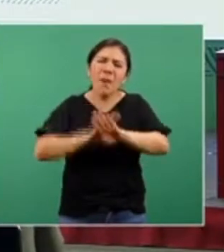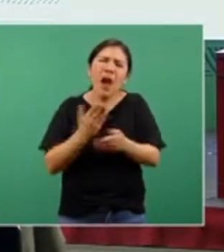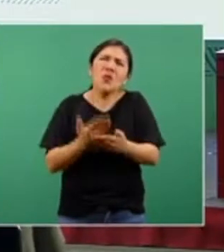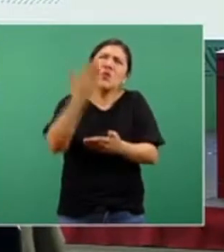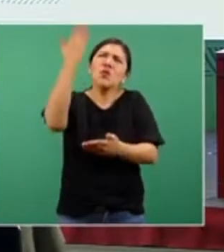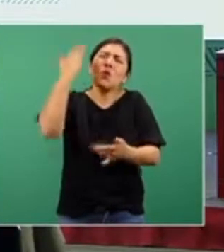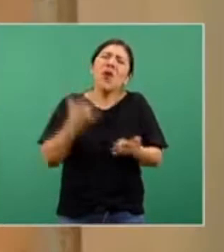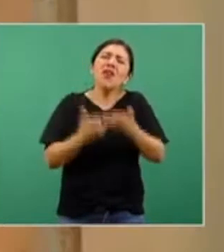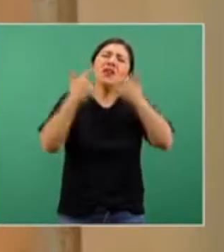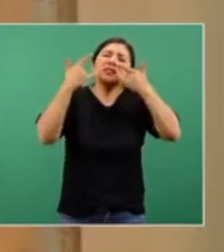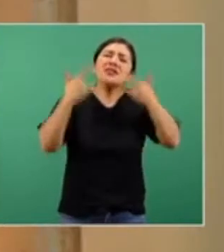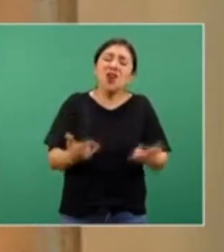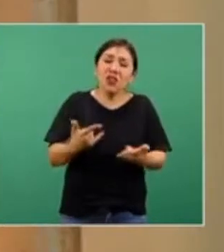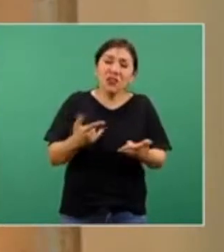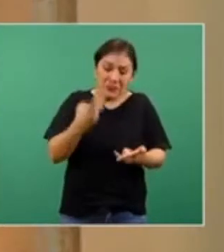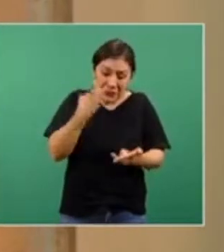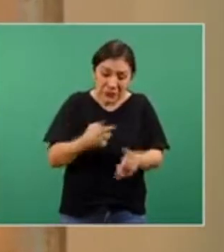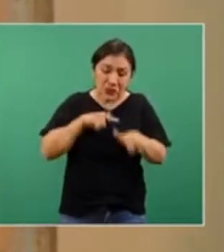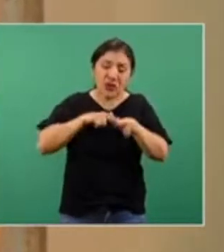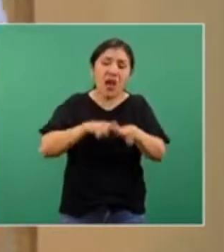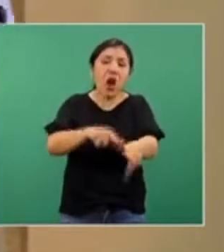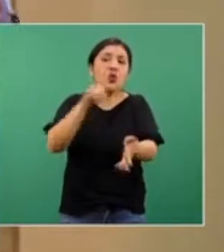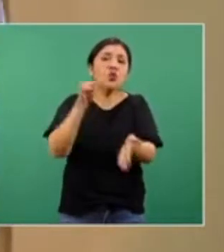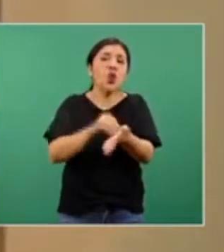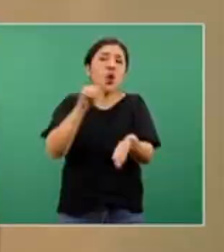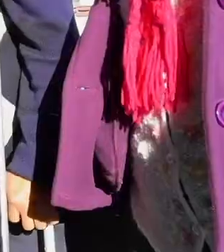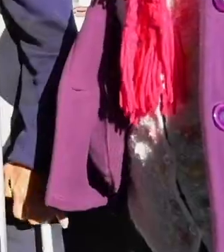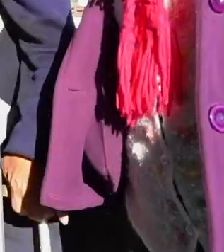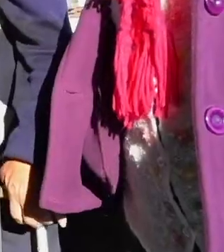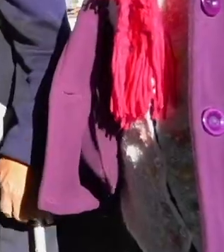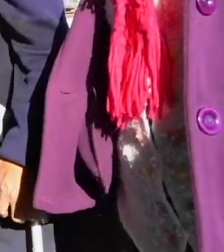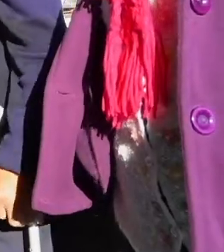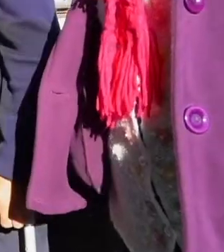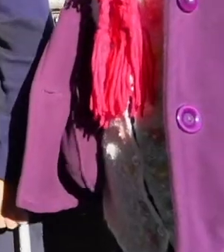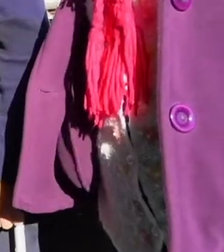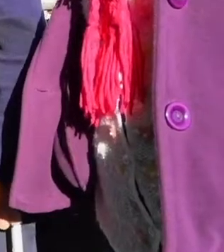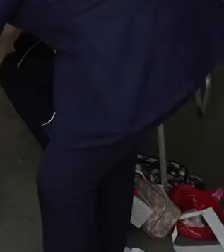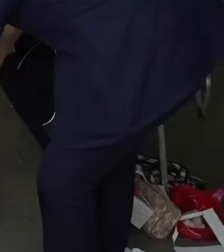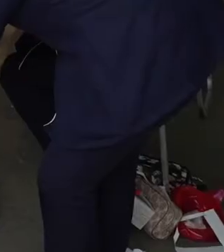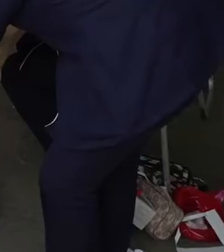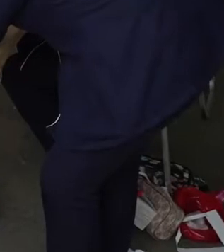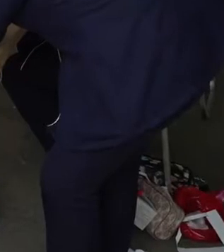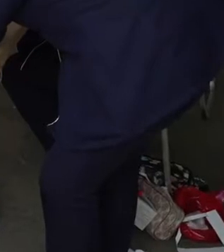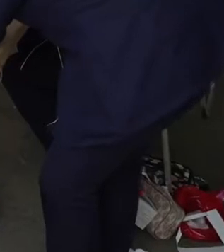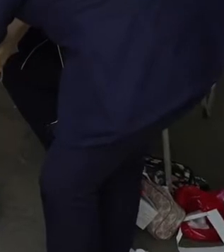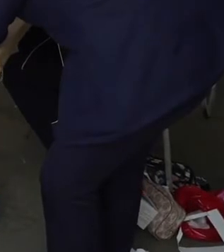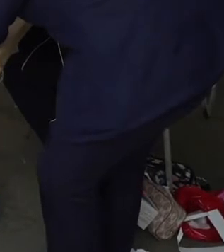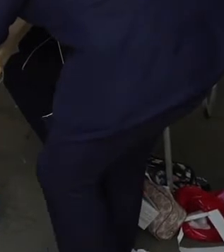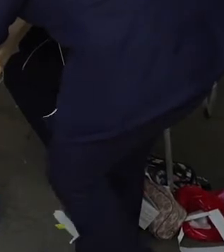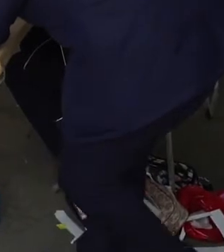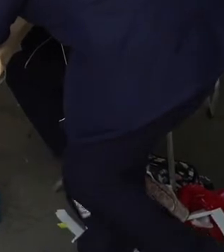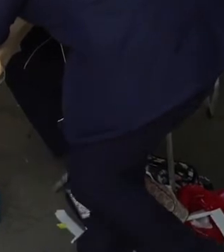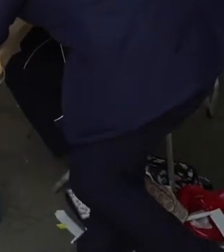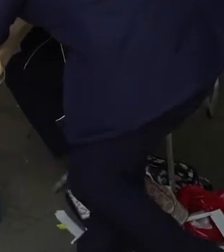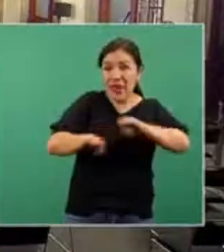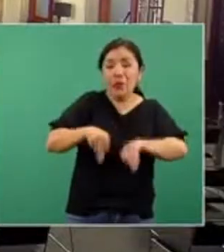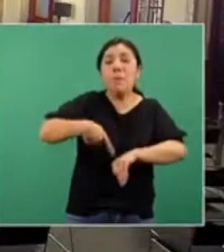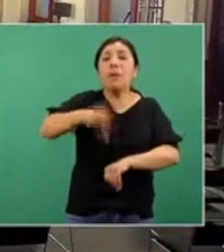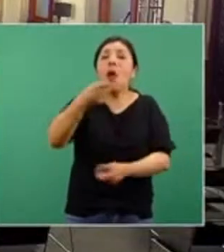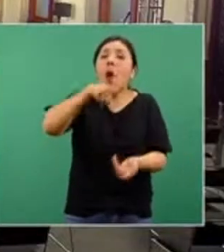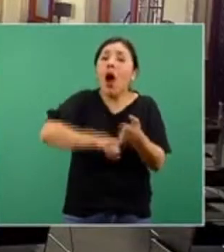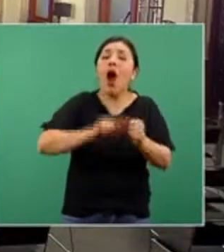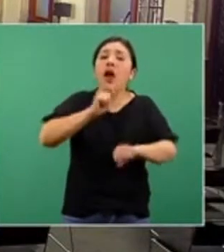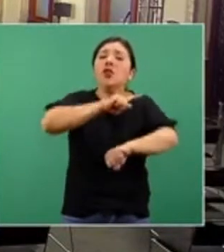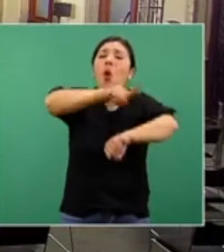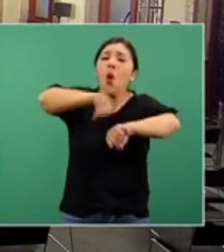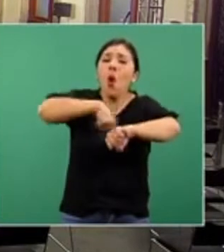subsecretario de Prevención y Promoción de la Salud, Hugo López-Gatell, aseguró que las vacunas contra COVID-19 siguen siendo seguras y eficaces. Sin